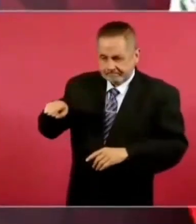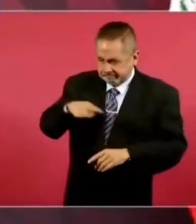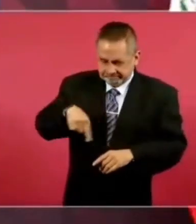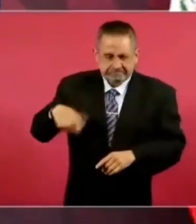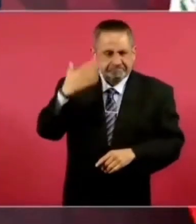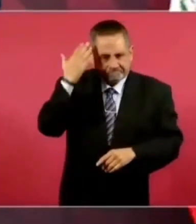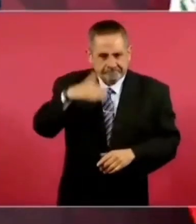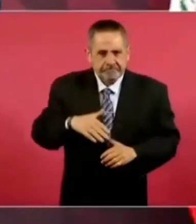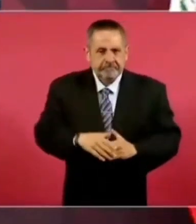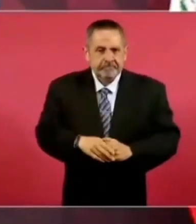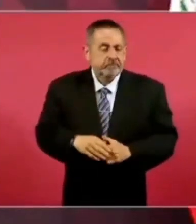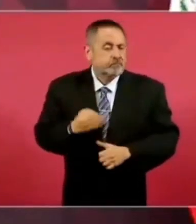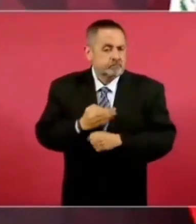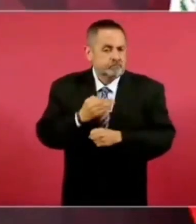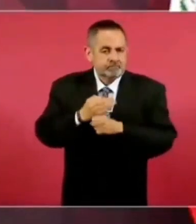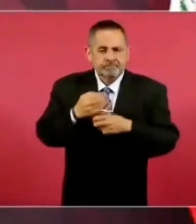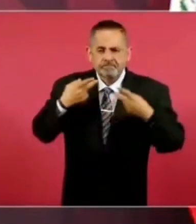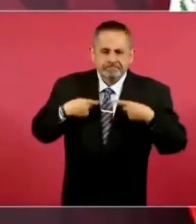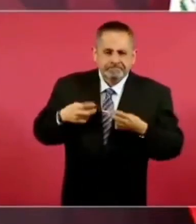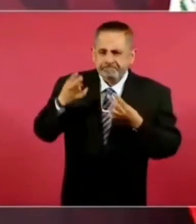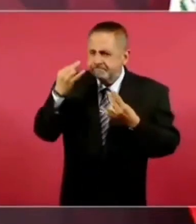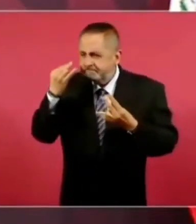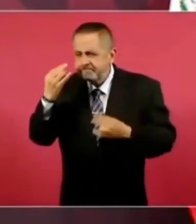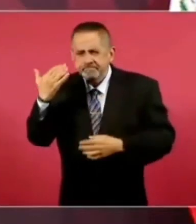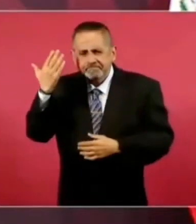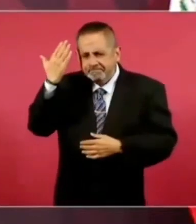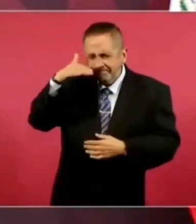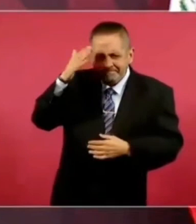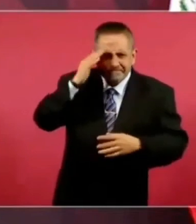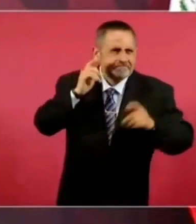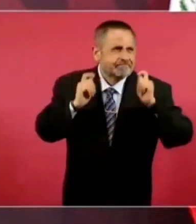La gente está muy despierta,